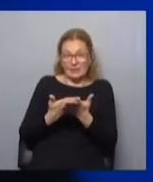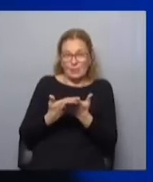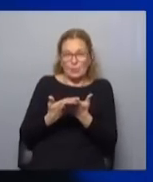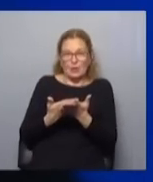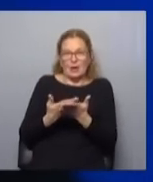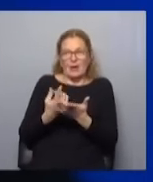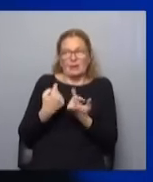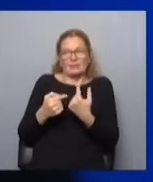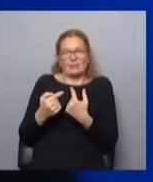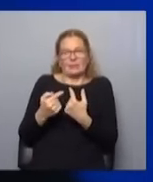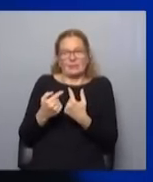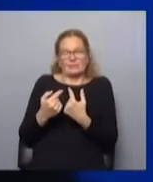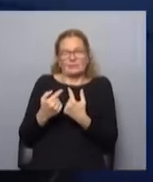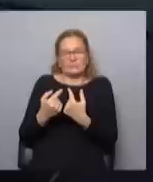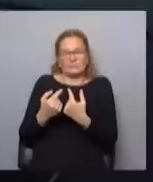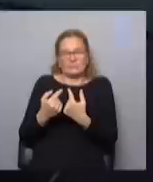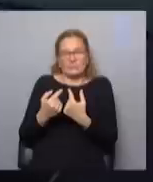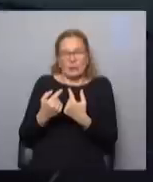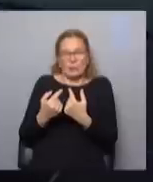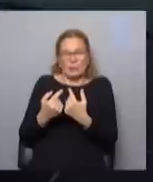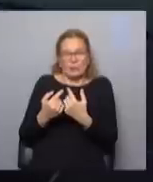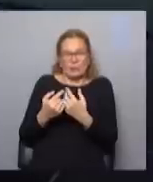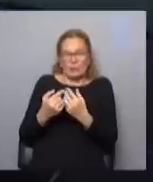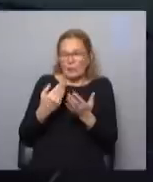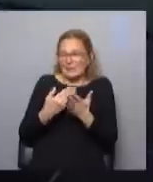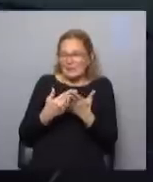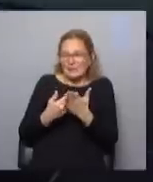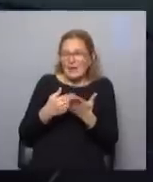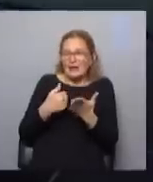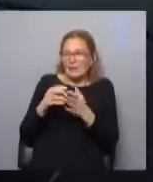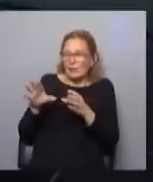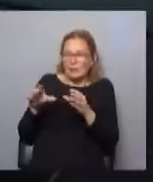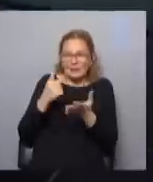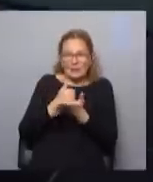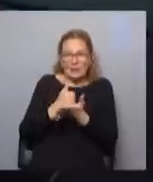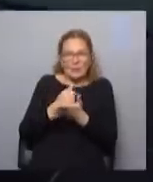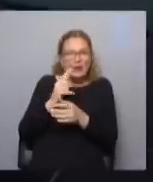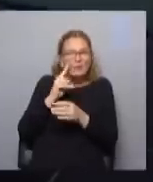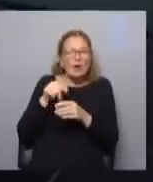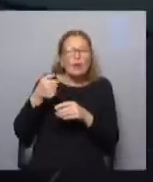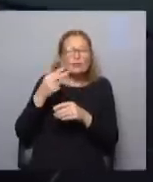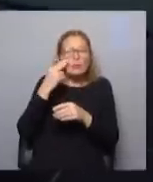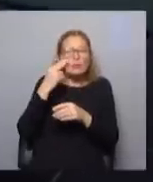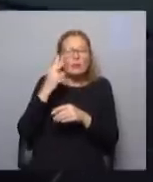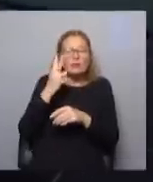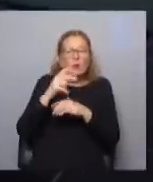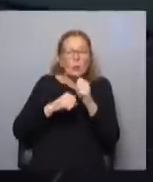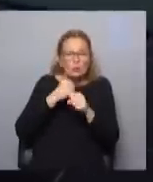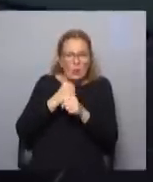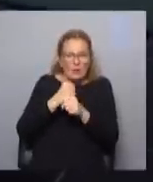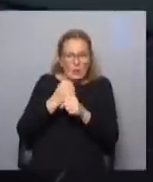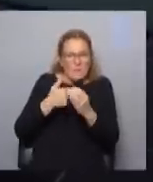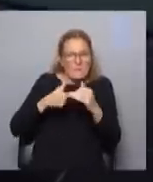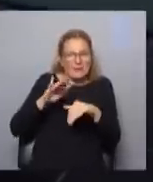y tuvo que apechugar con los recursos que había para salir a atender otras cosas en el segundo año más todavía